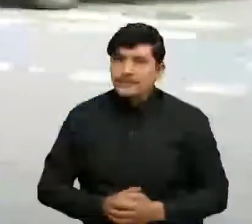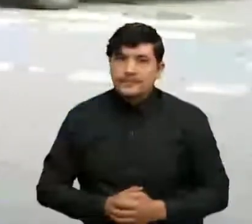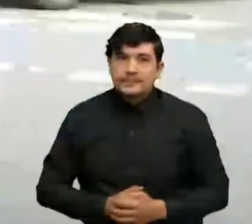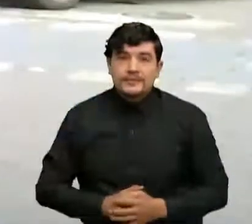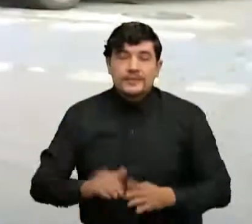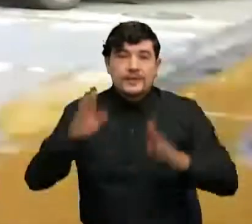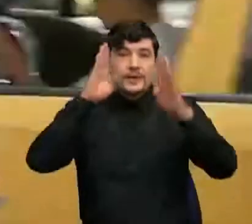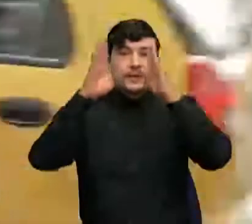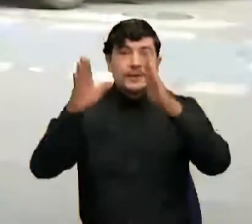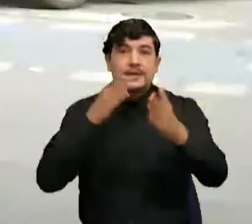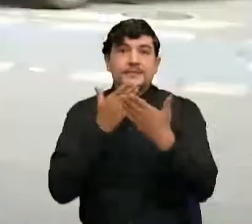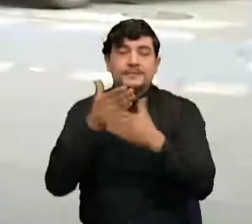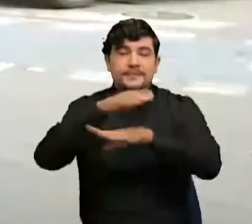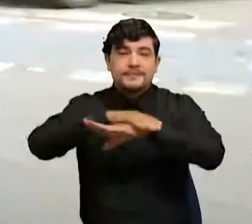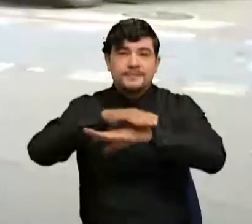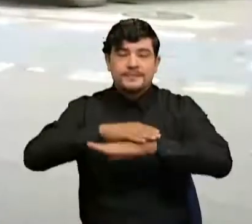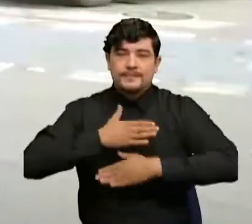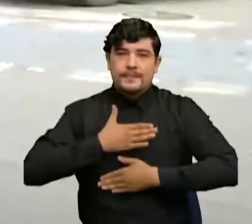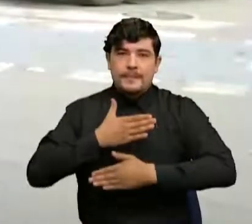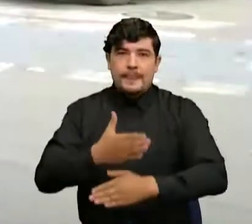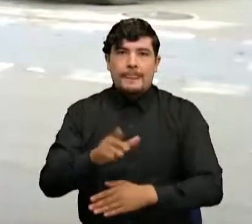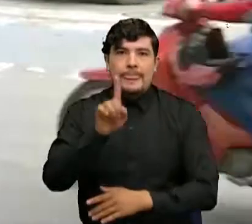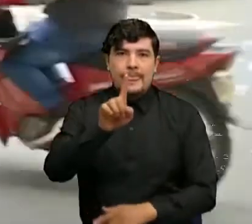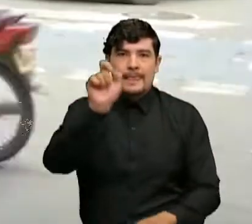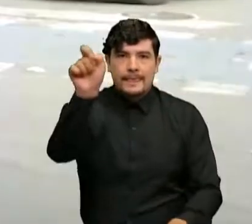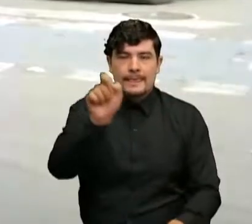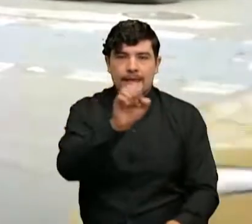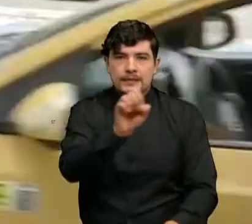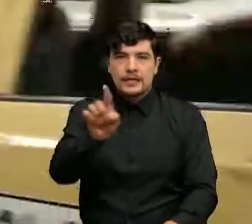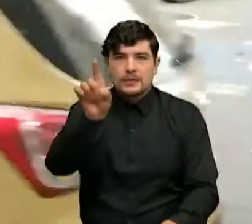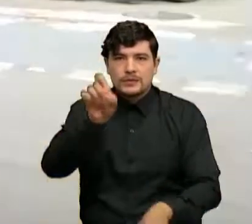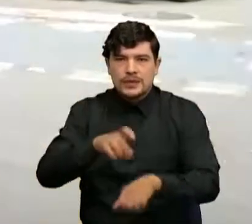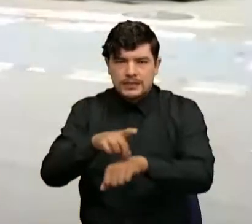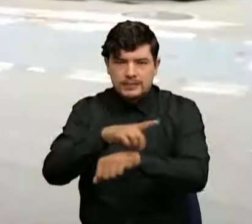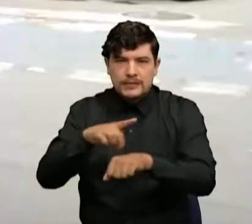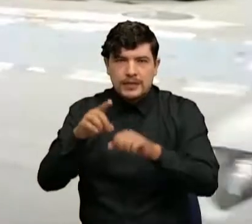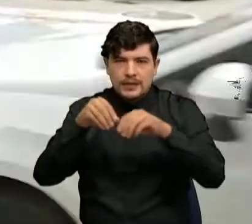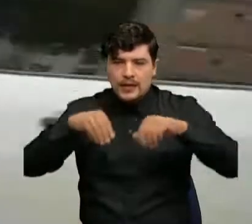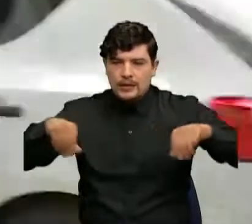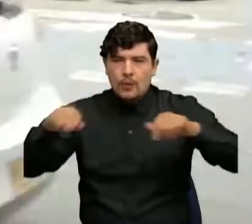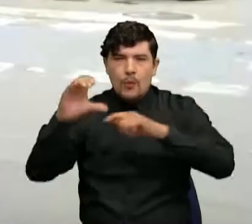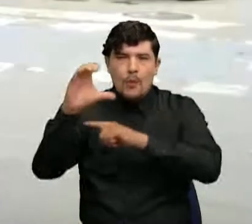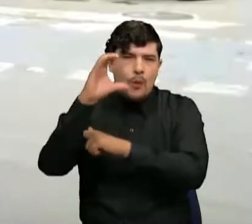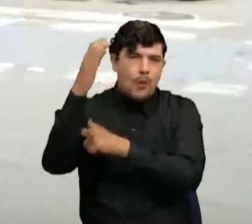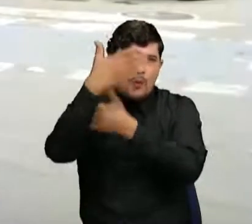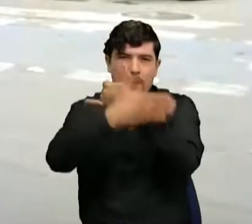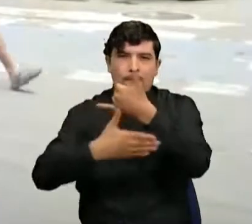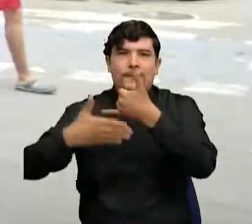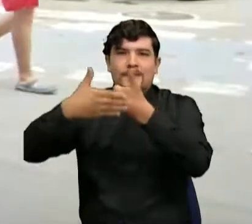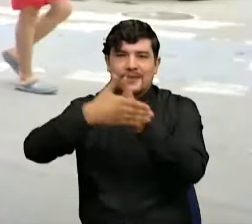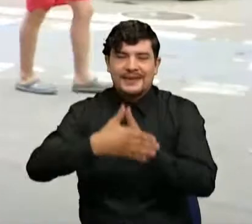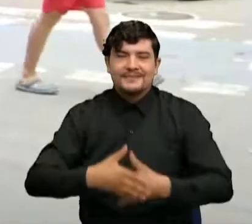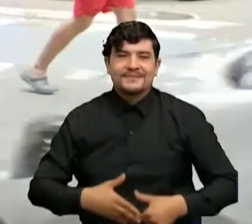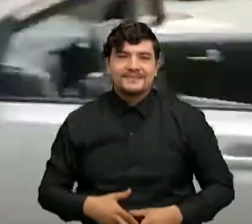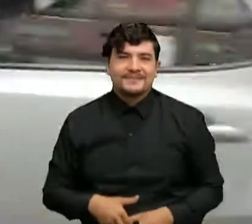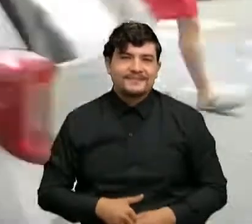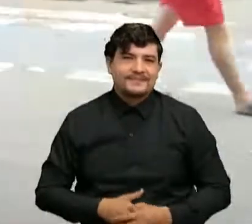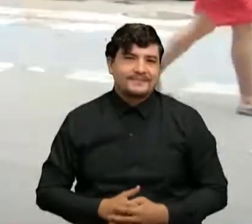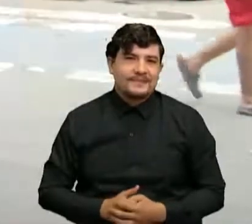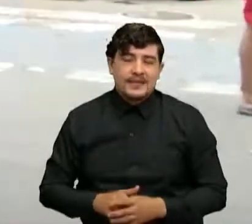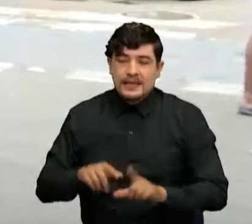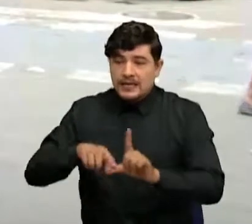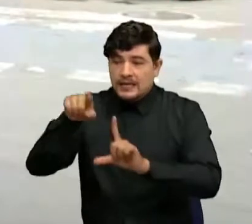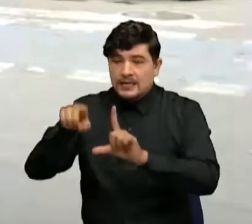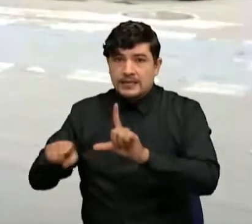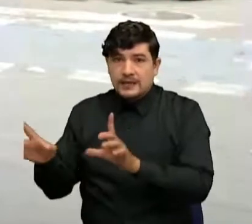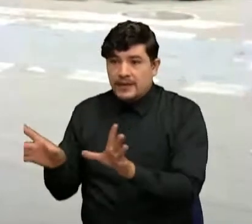Hola, ¿qué tal? Cordial saludo para todos. 1:06 en todo el territorio nacional. Las cifras de contagio de COVID-19